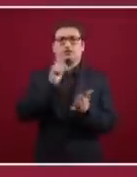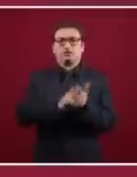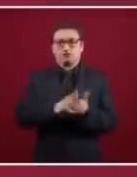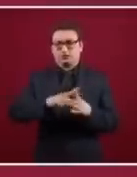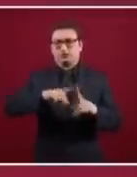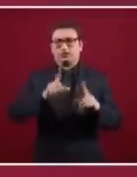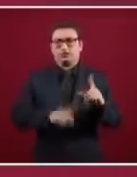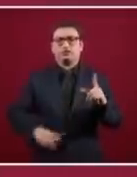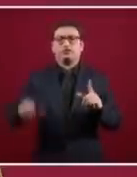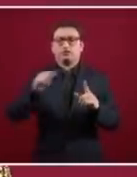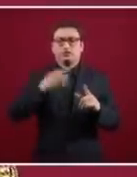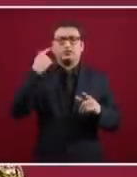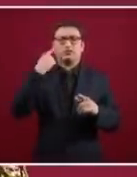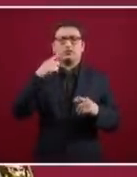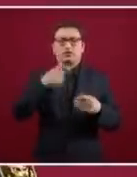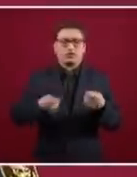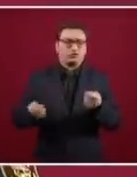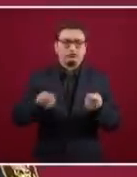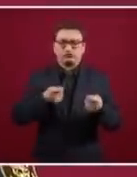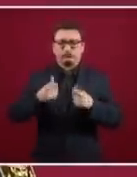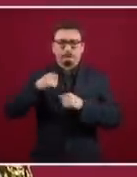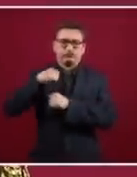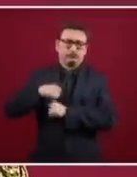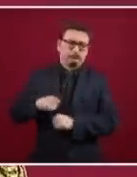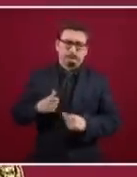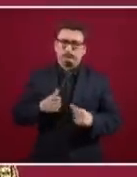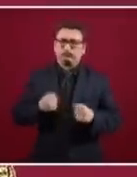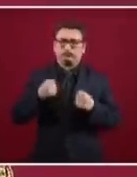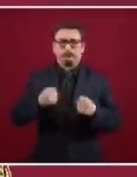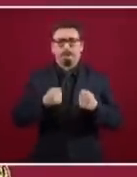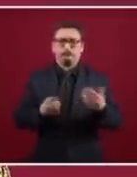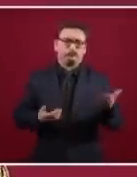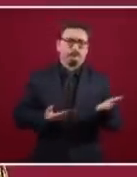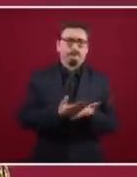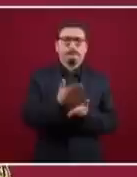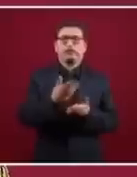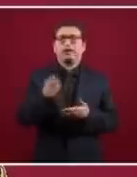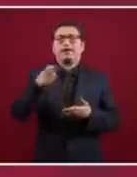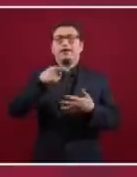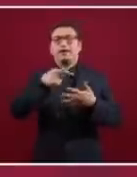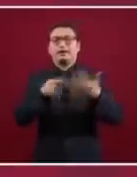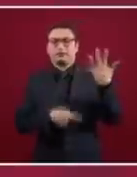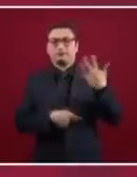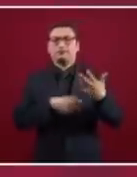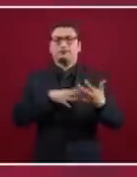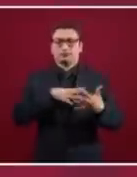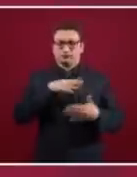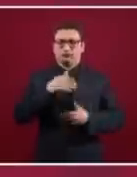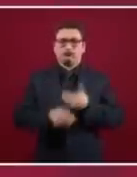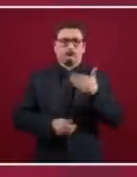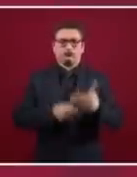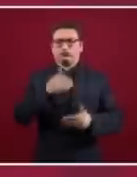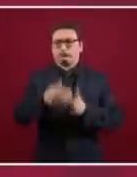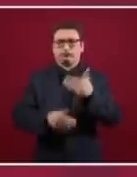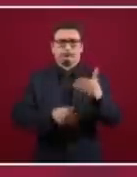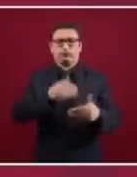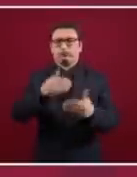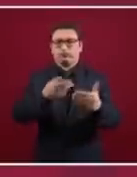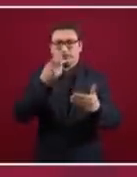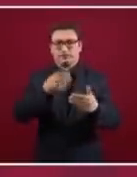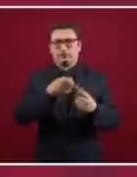de uso de la fuerza que nos establece cuáles o cuáles son los procedimientos que tenemos que